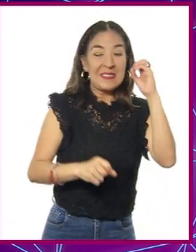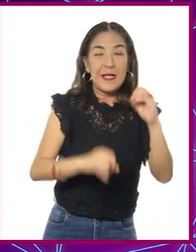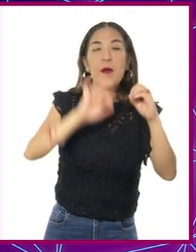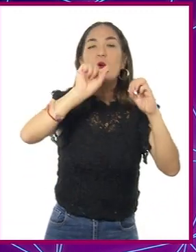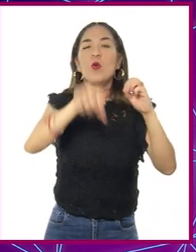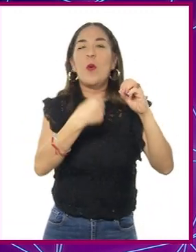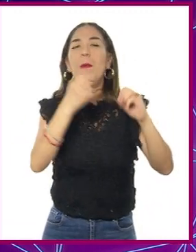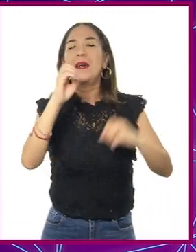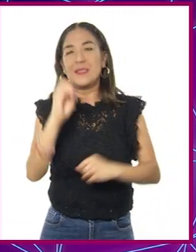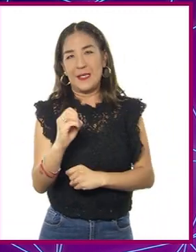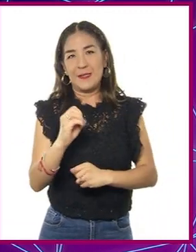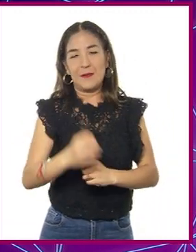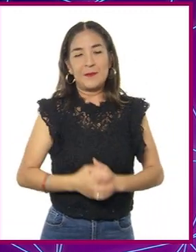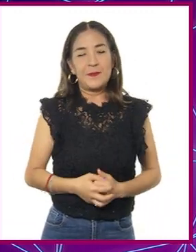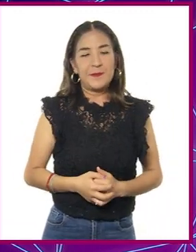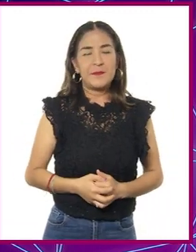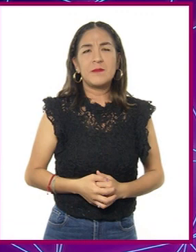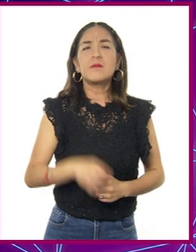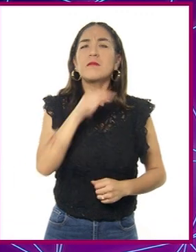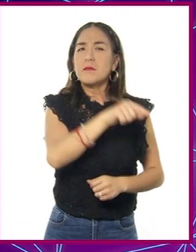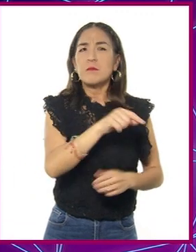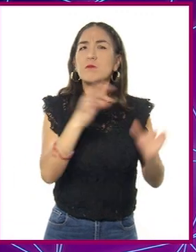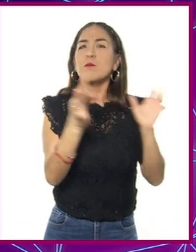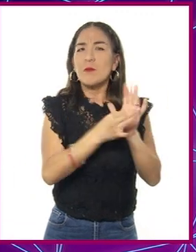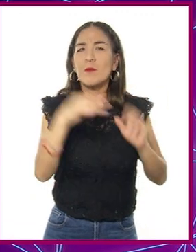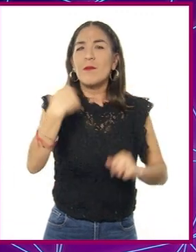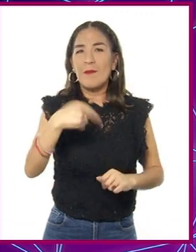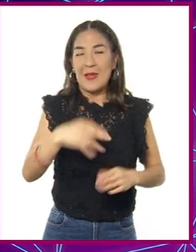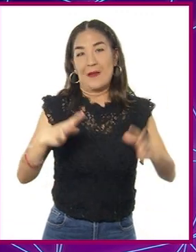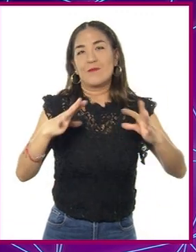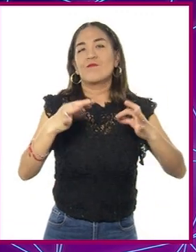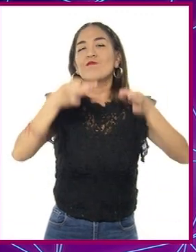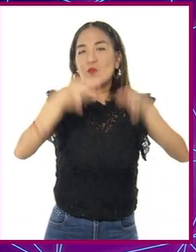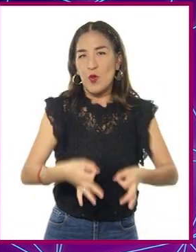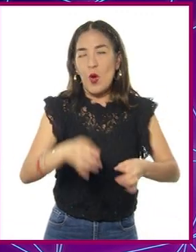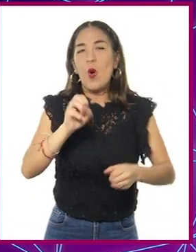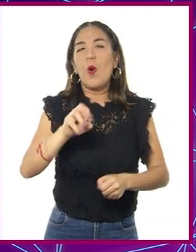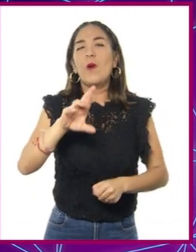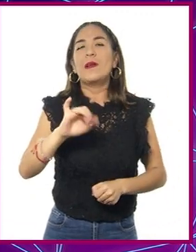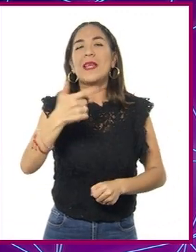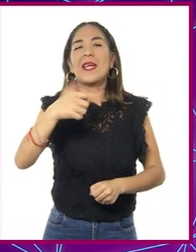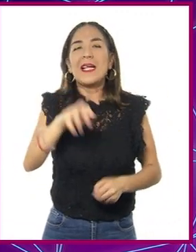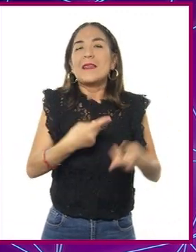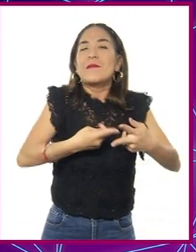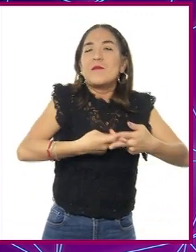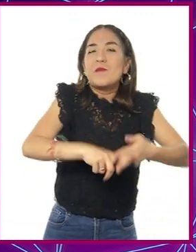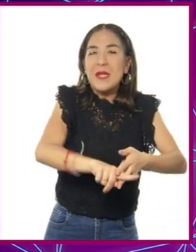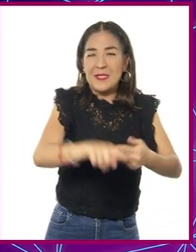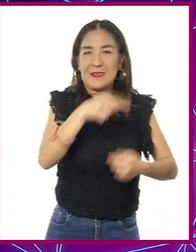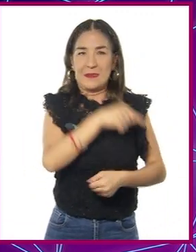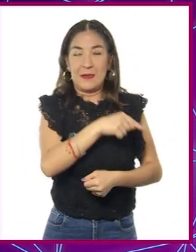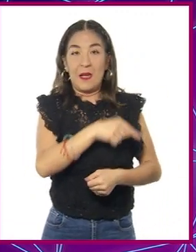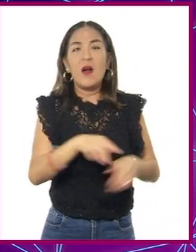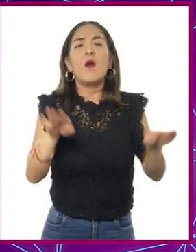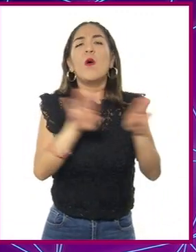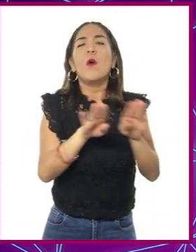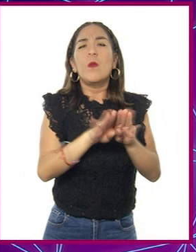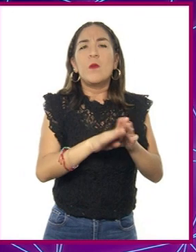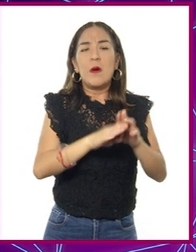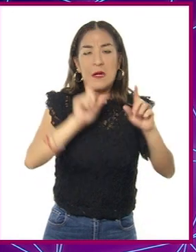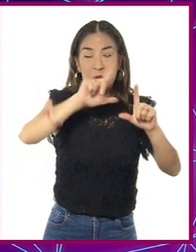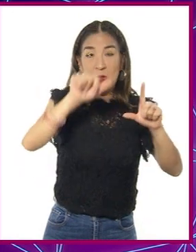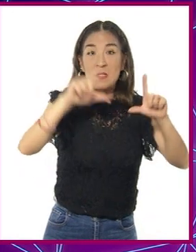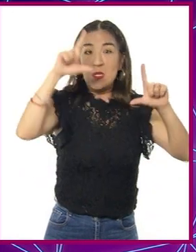0,0. Y ese punto se le conoce como origen. Pero, ¿en algún momento la longitud del resorte